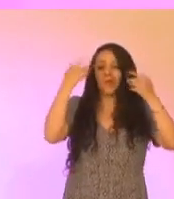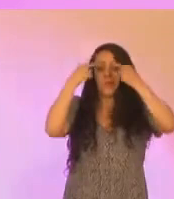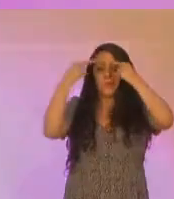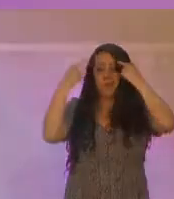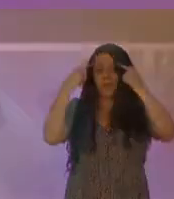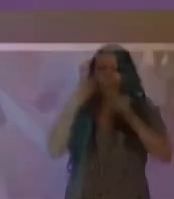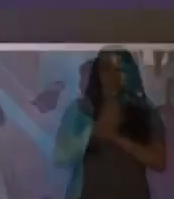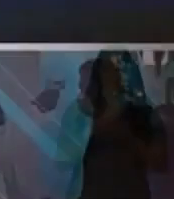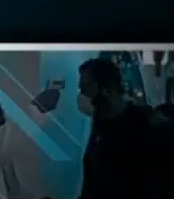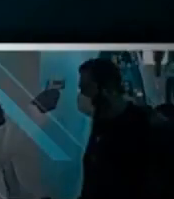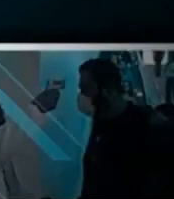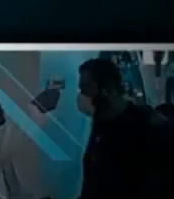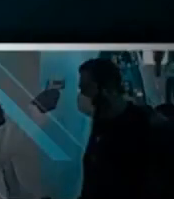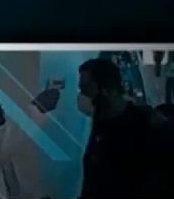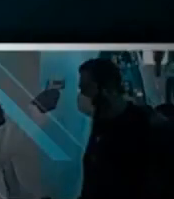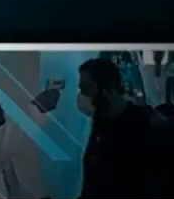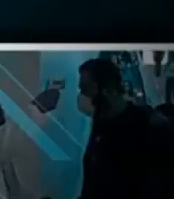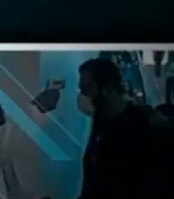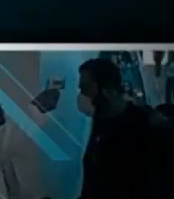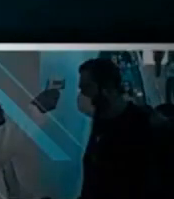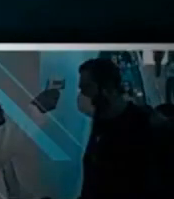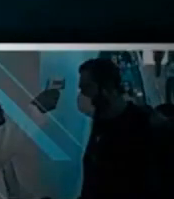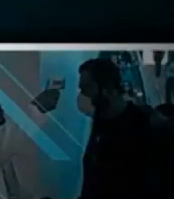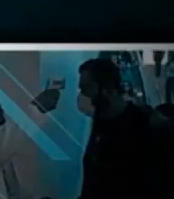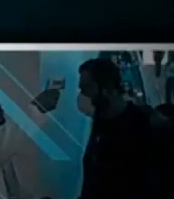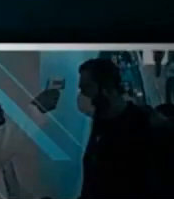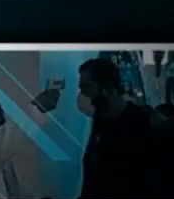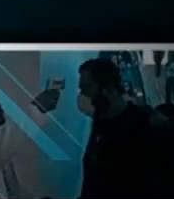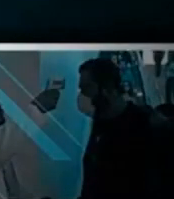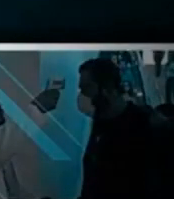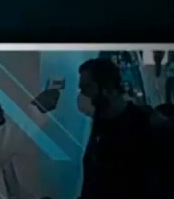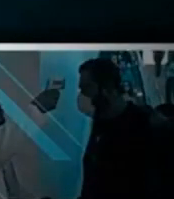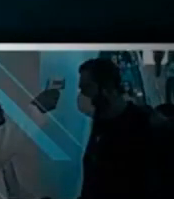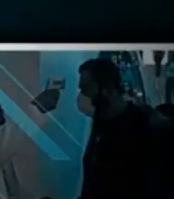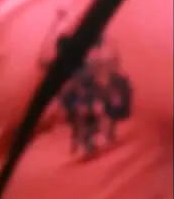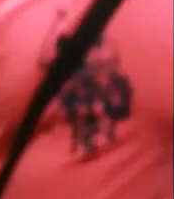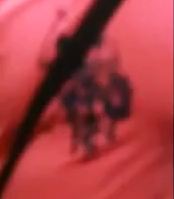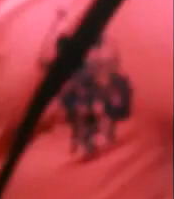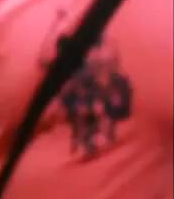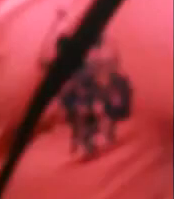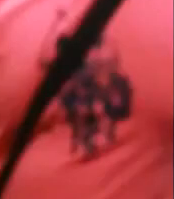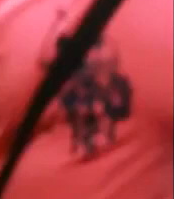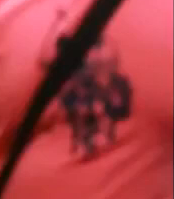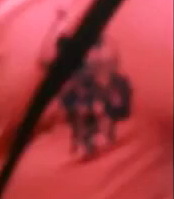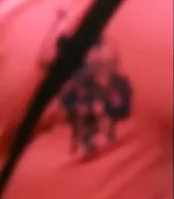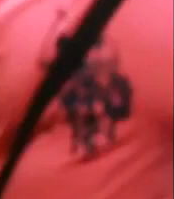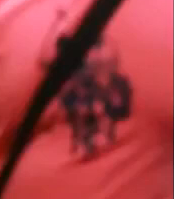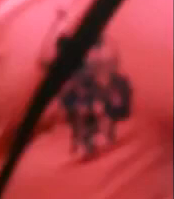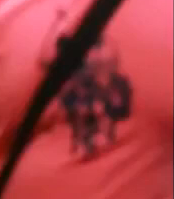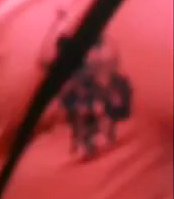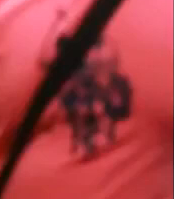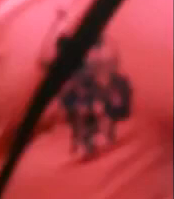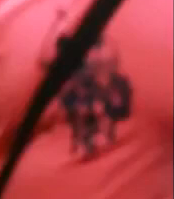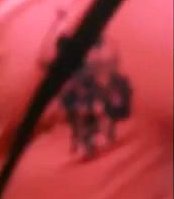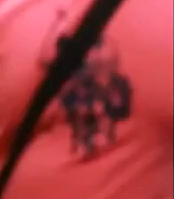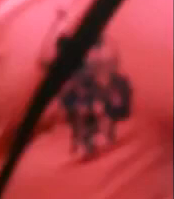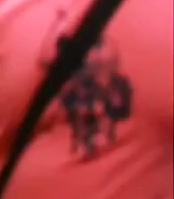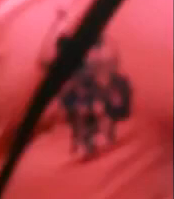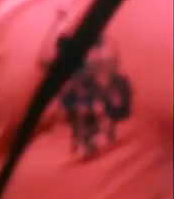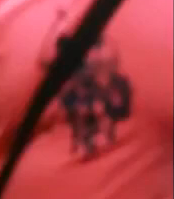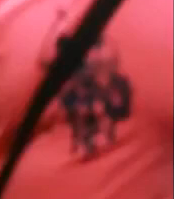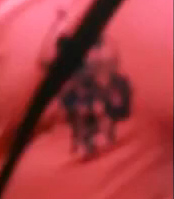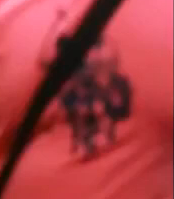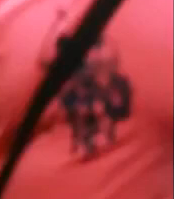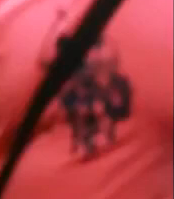experiencias también por ejemplo bueno esto mencionaba también otra cosa interesante del libro es eso que